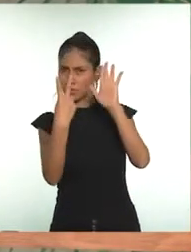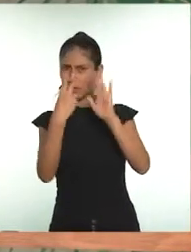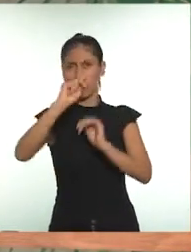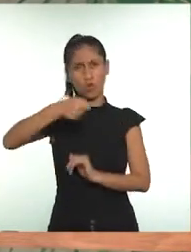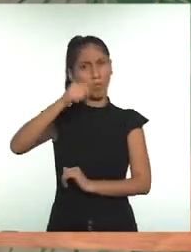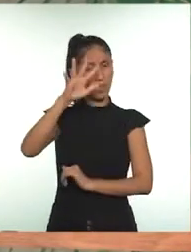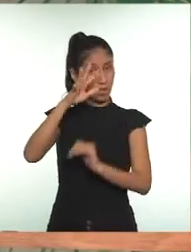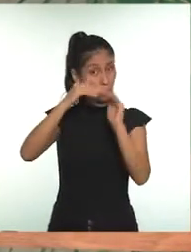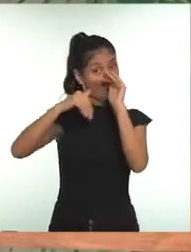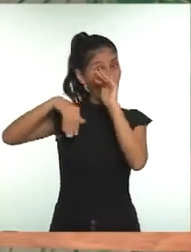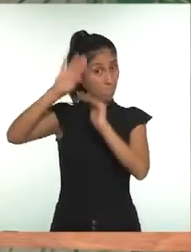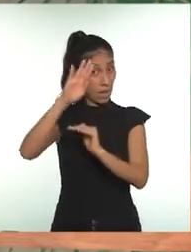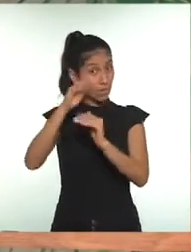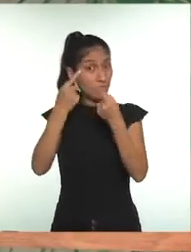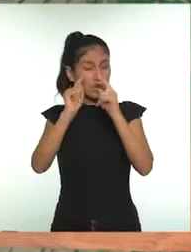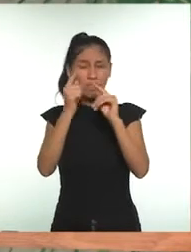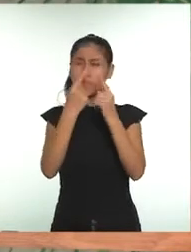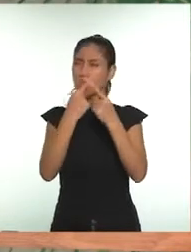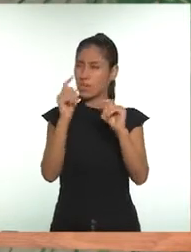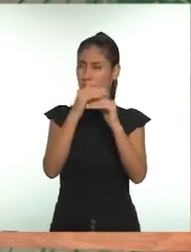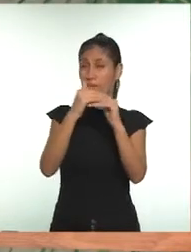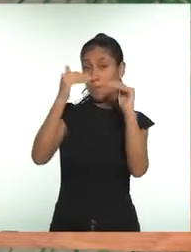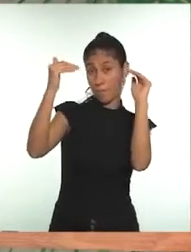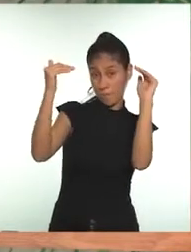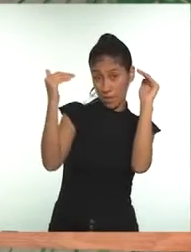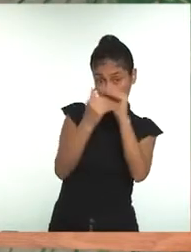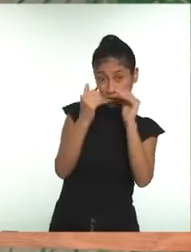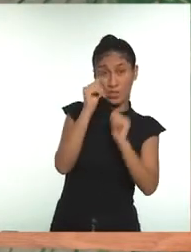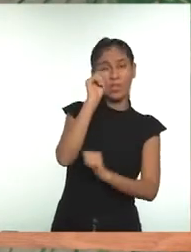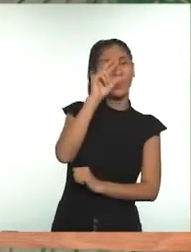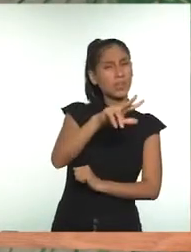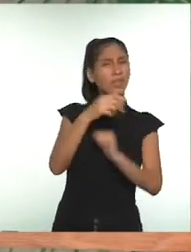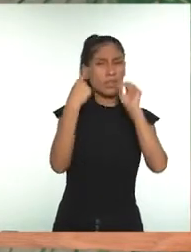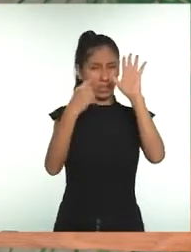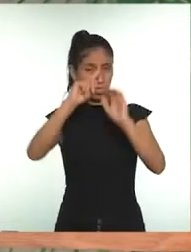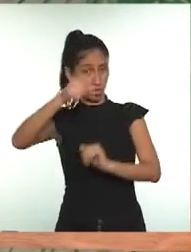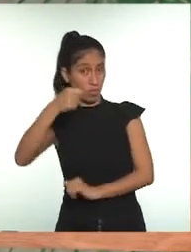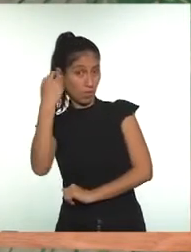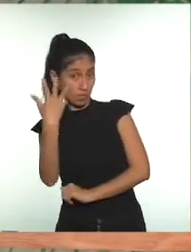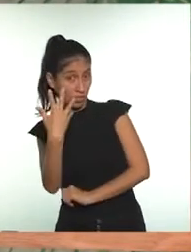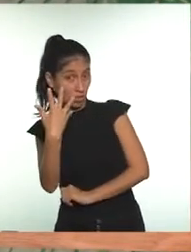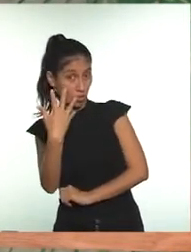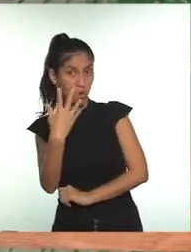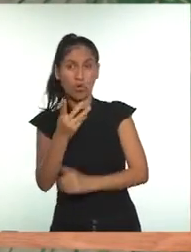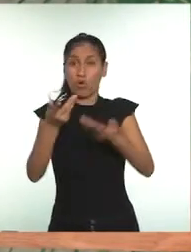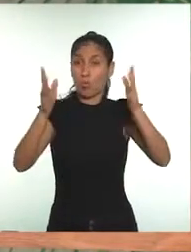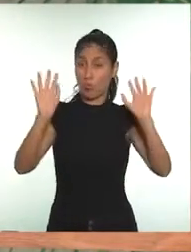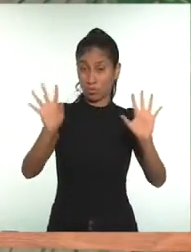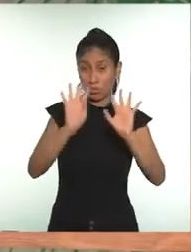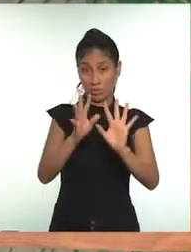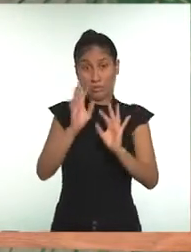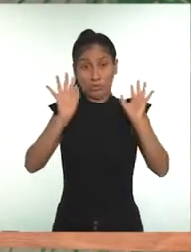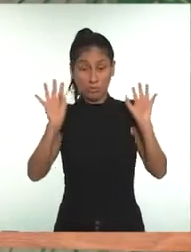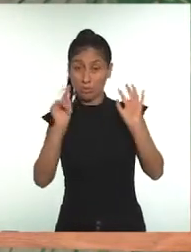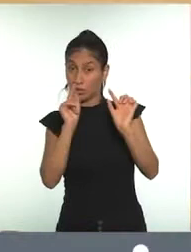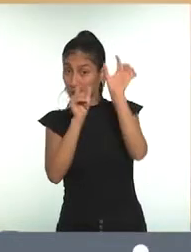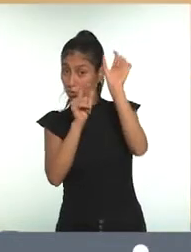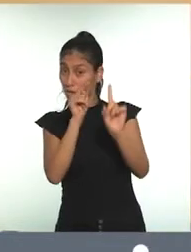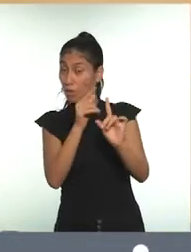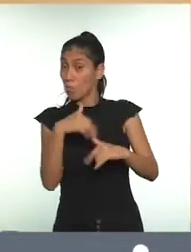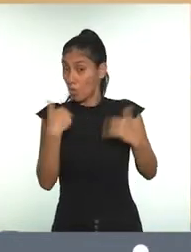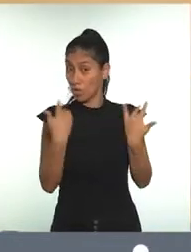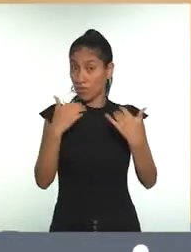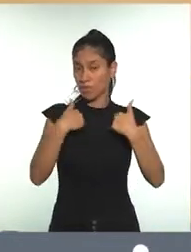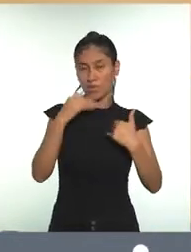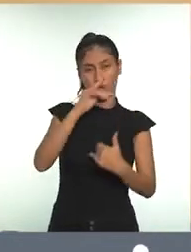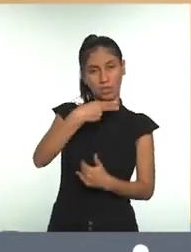fiebre, mientras que temperaturas menores a 36,5 grados centígrados indican estados probables de hipotermia. Pues